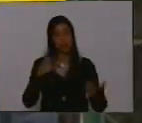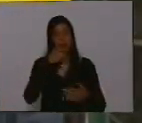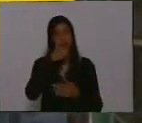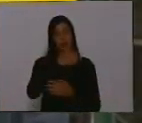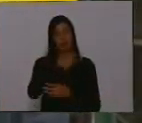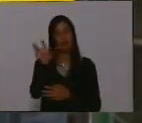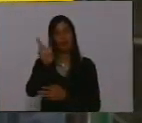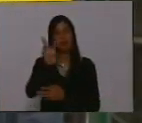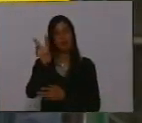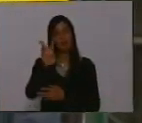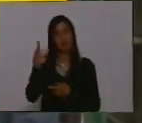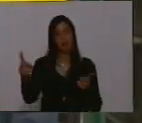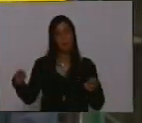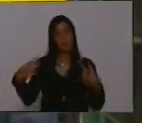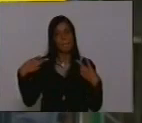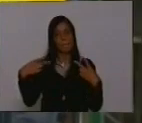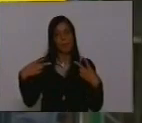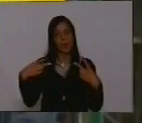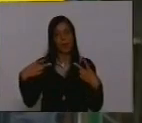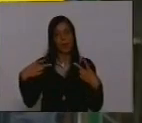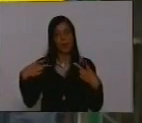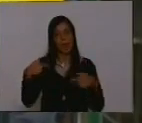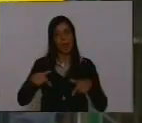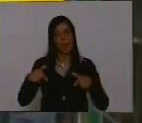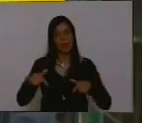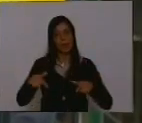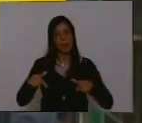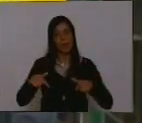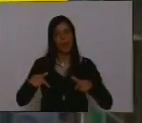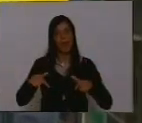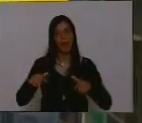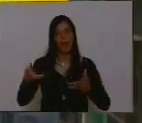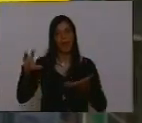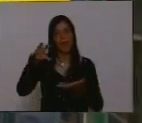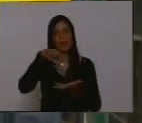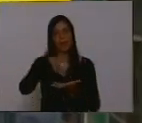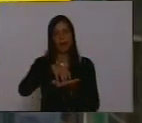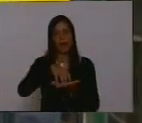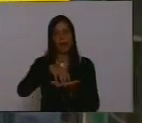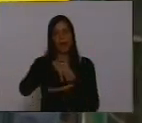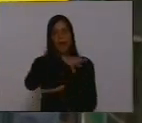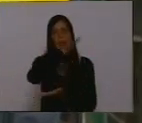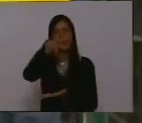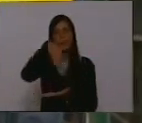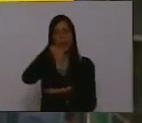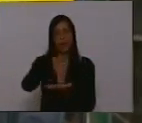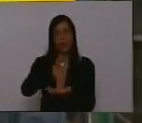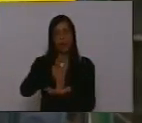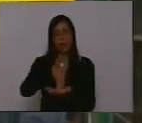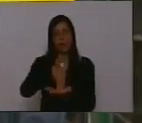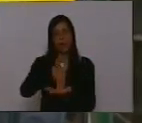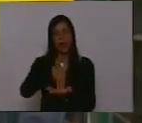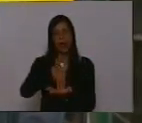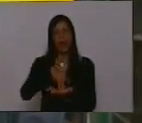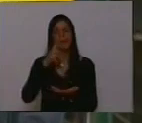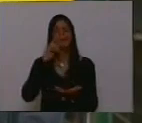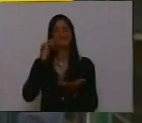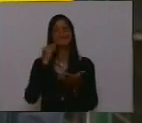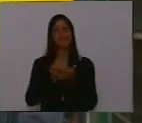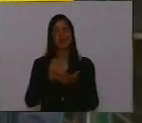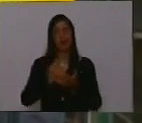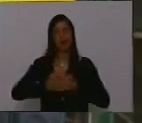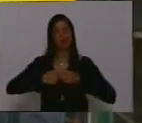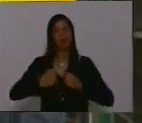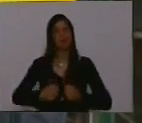de Venezuela que nos ve desde este estado glorioso, el estado Miranda, que va a demostrar que